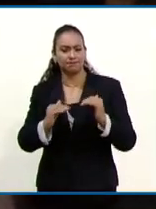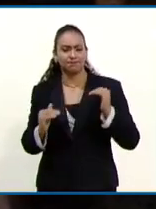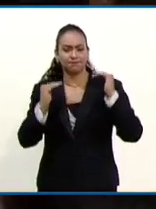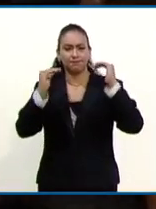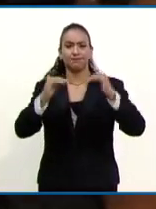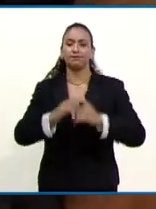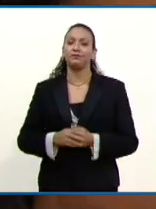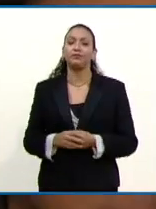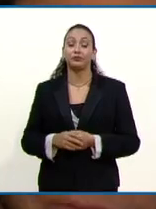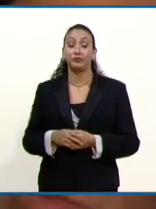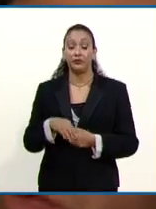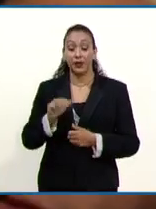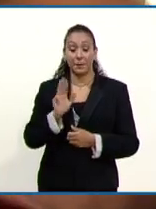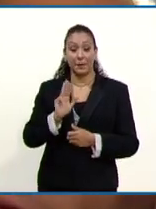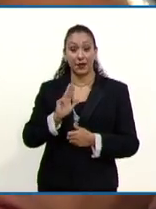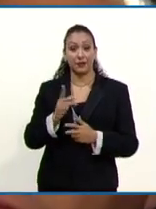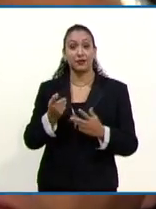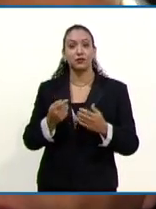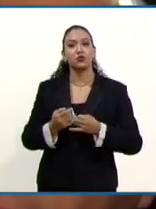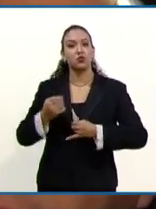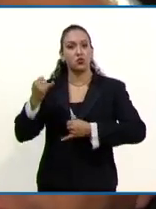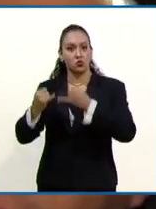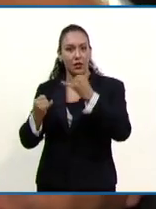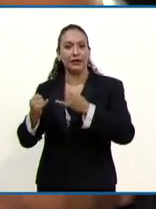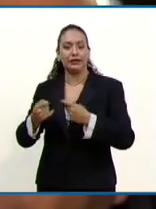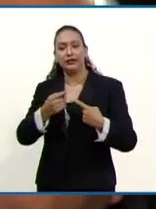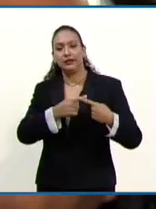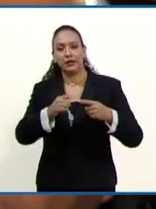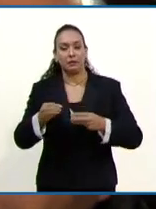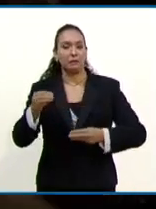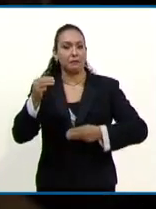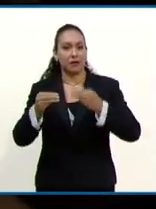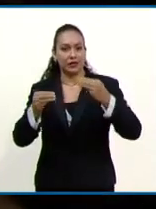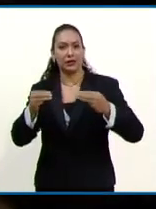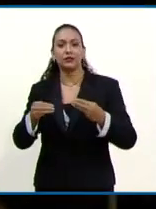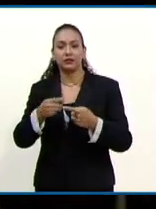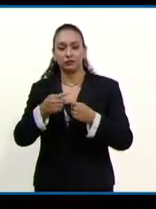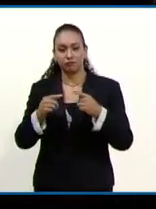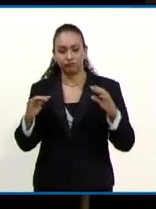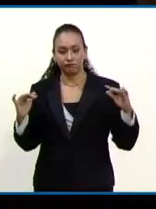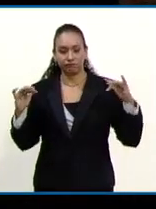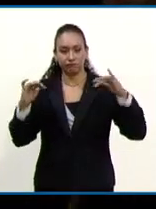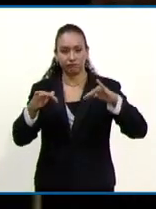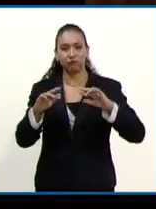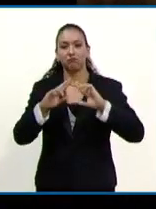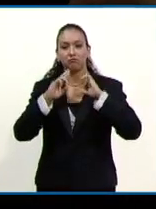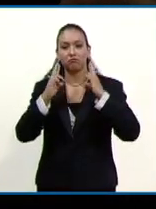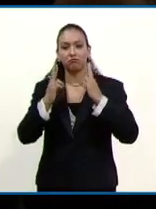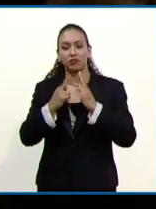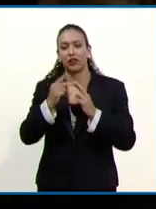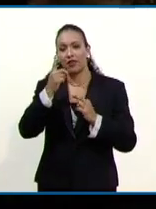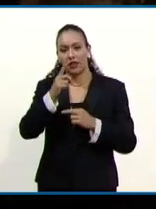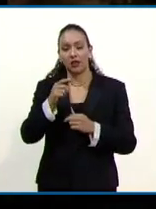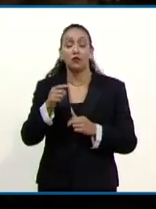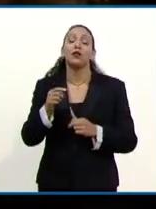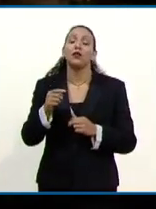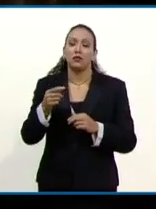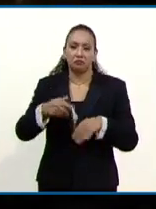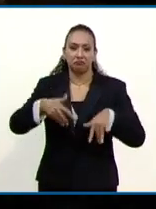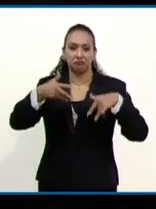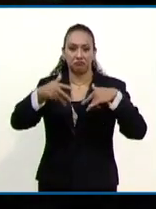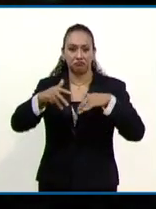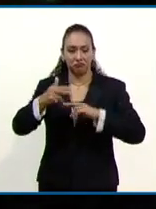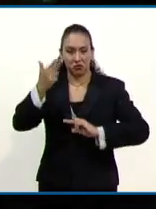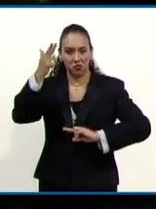Desde el primer minuto de este miércoles, juezas de distrito y magistrados de circuito se sumaron al paro de labores que desde el pasado lunes